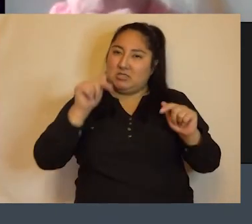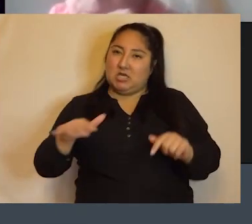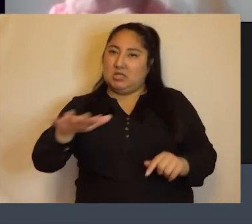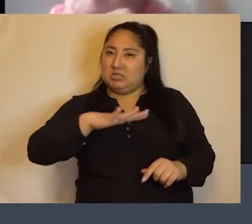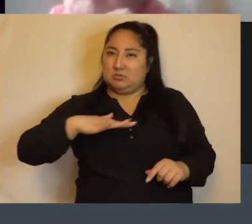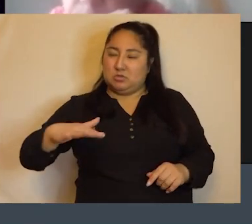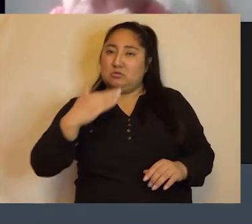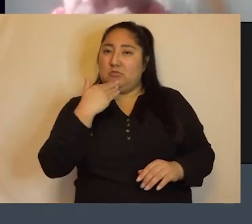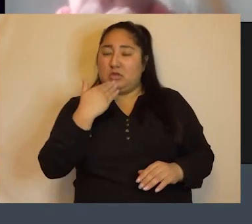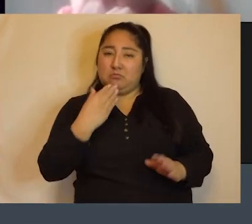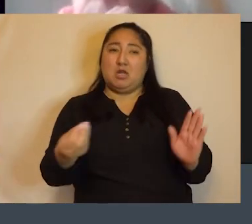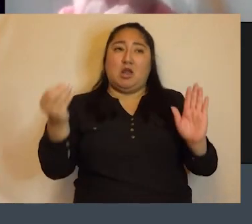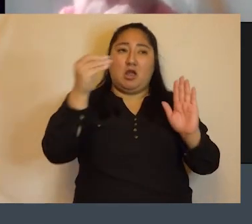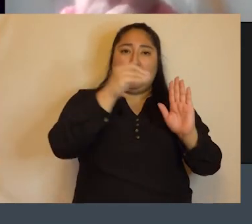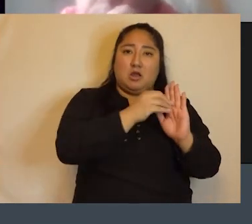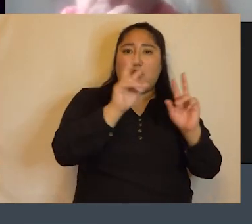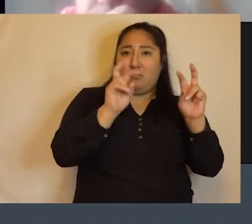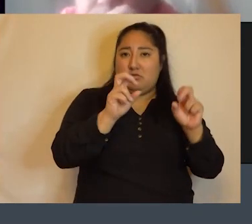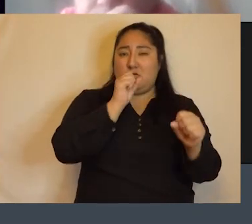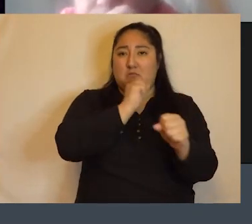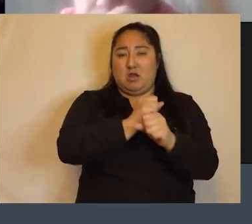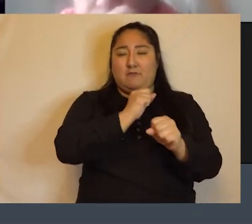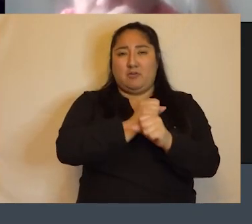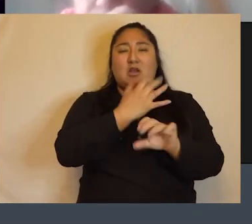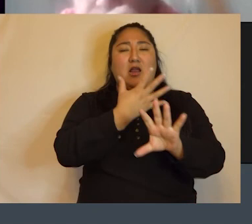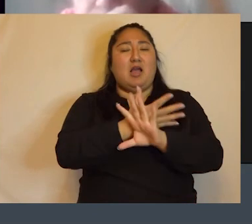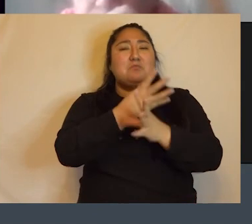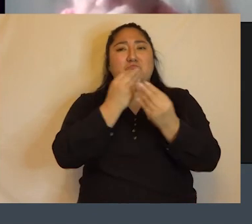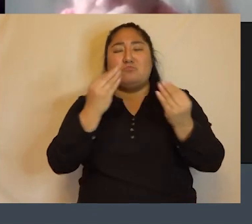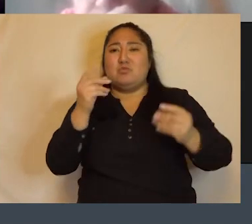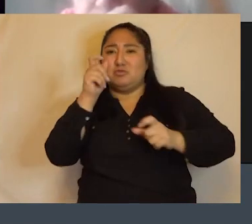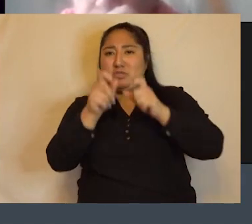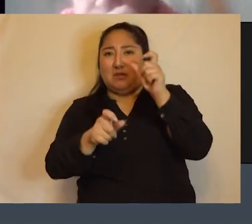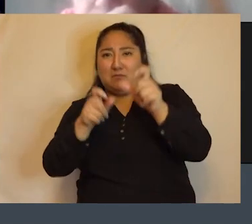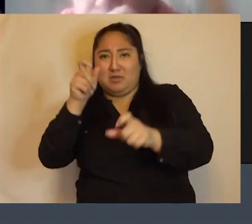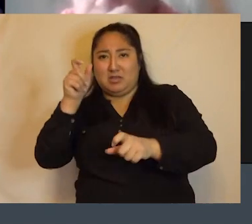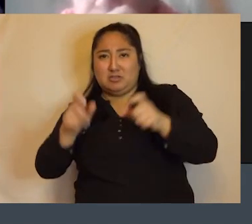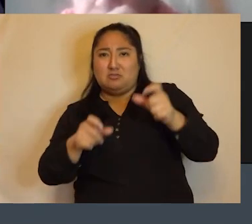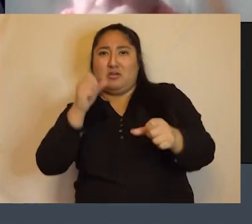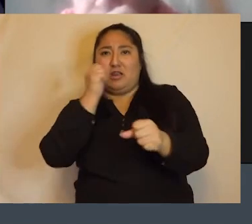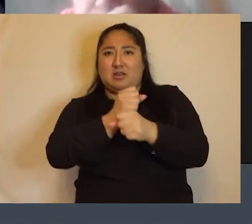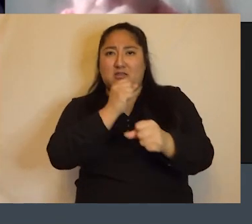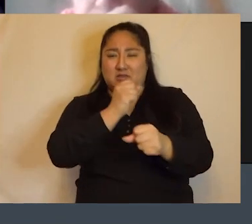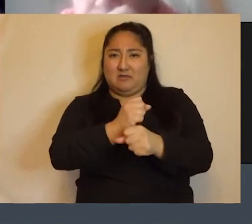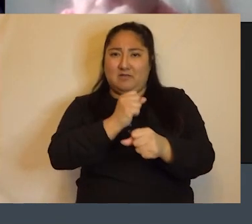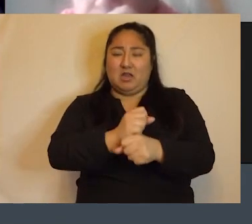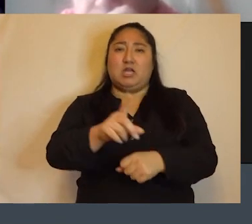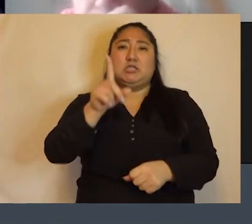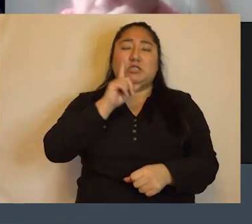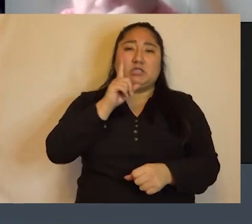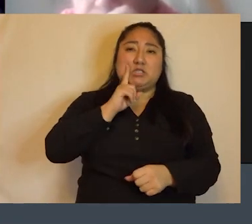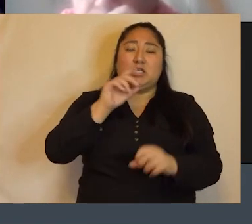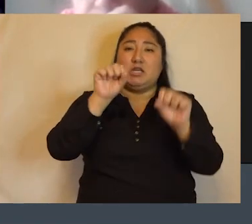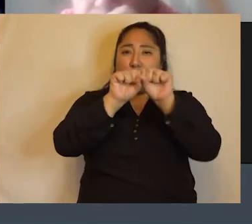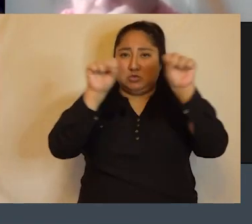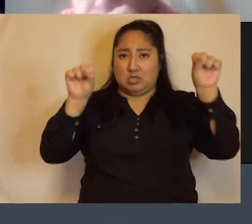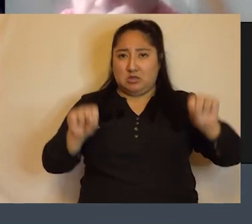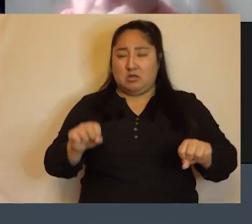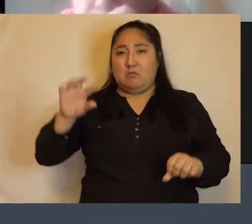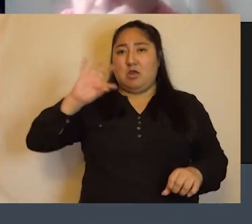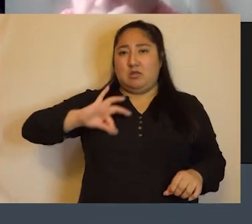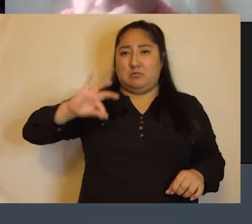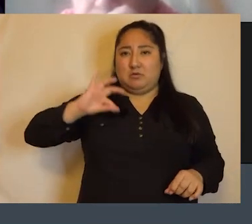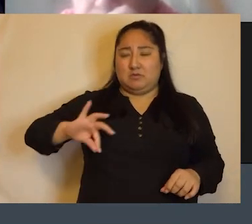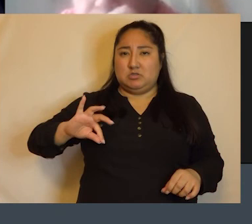complejo en temas de sociedad. Le agrego el tema laboral, la informalidad, que existe una gran cantidad de personas que en este momento están trabajando y no tienen un